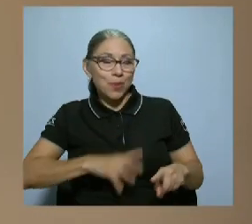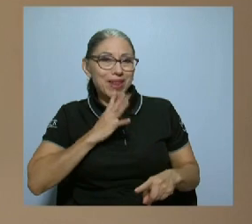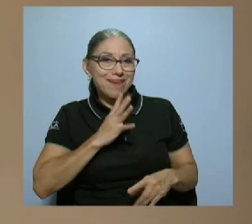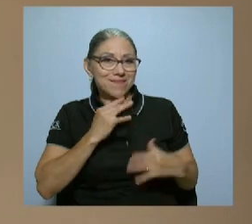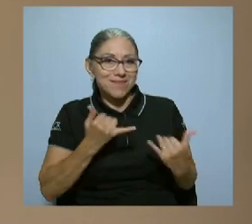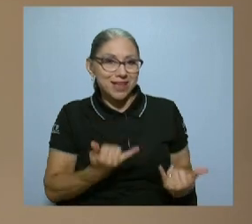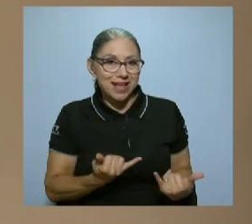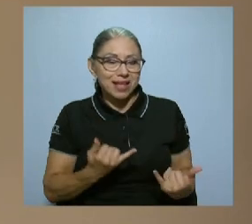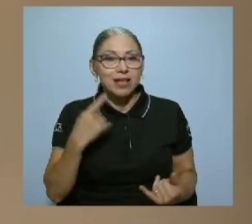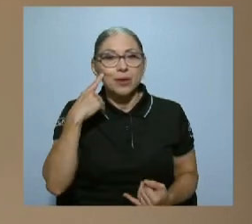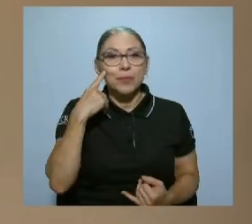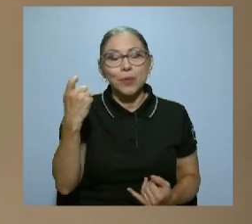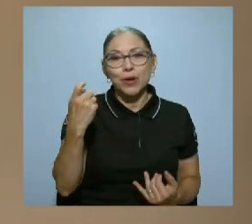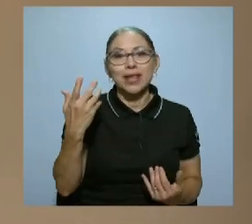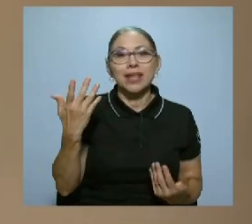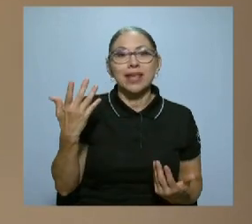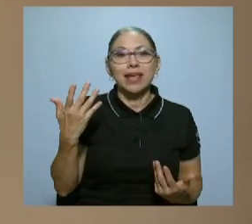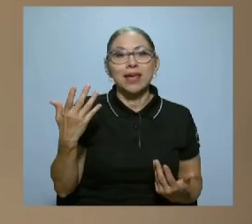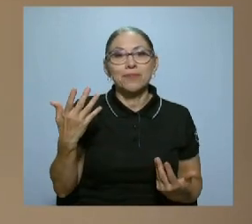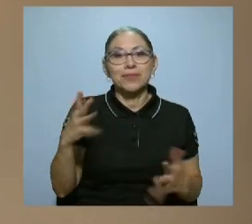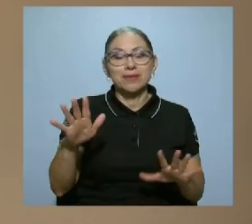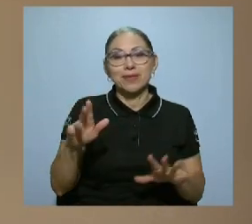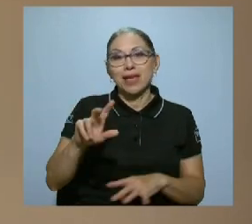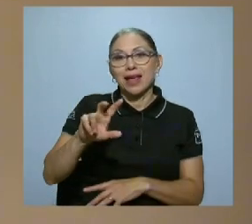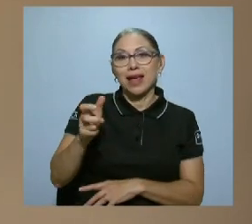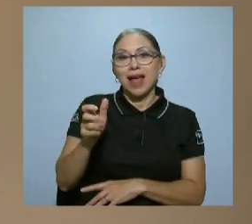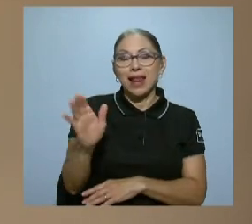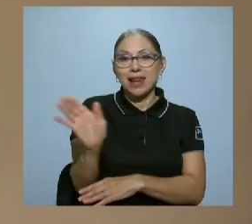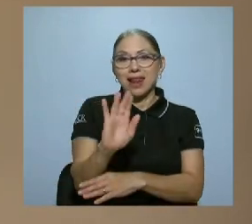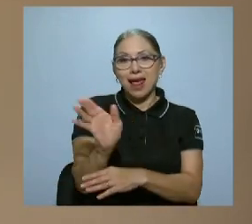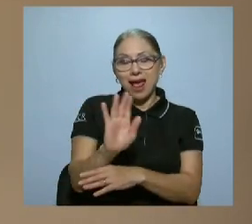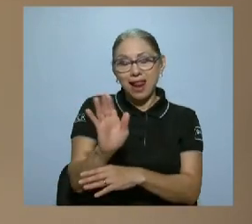comentar porque el canal